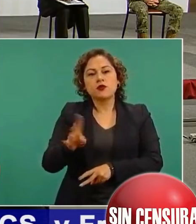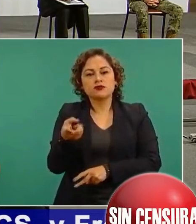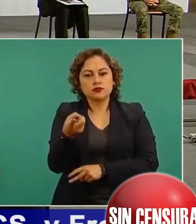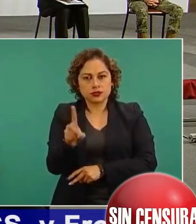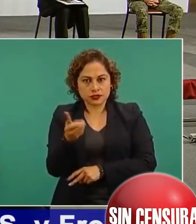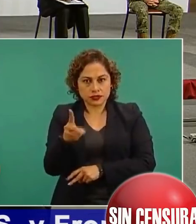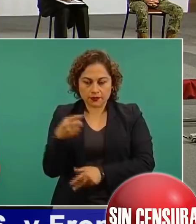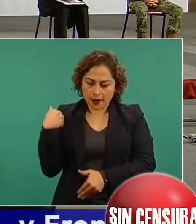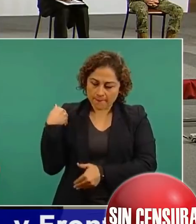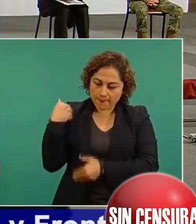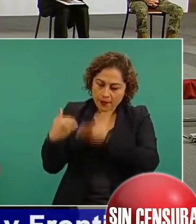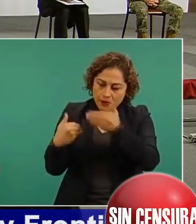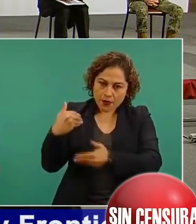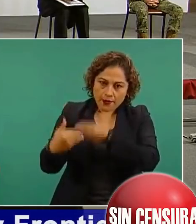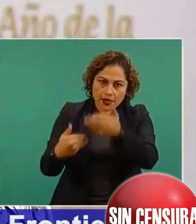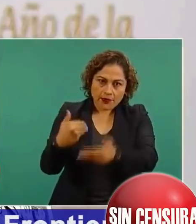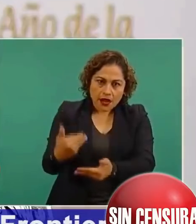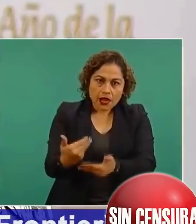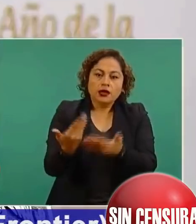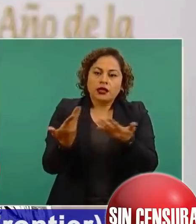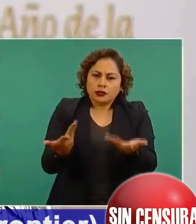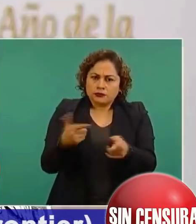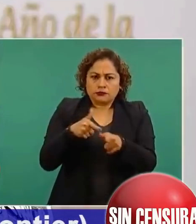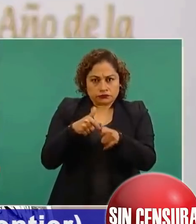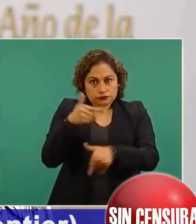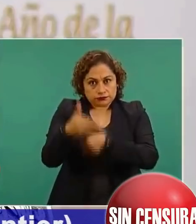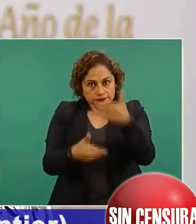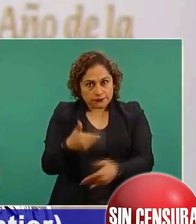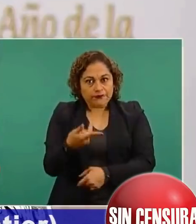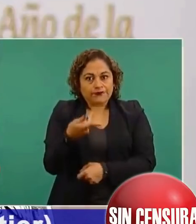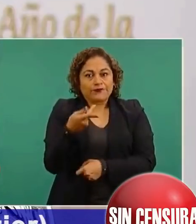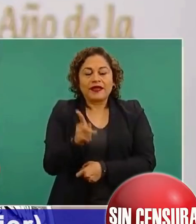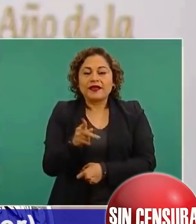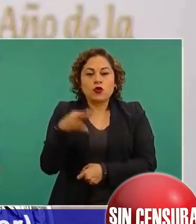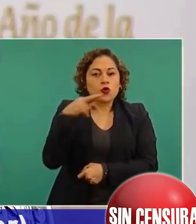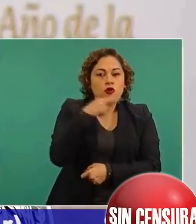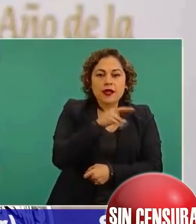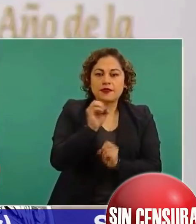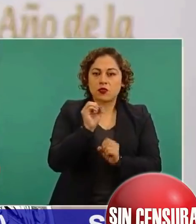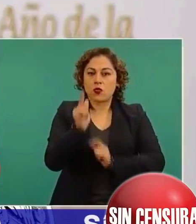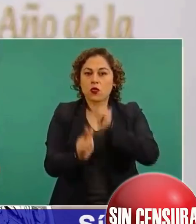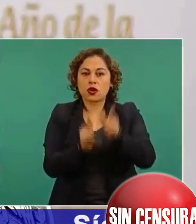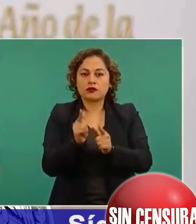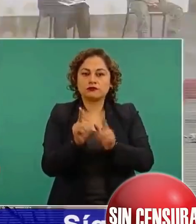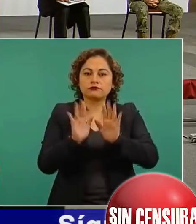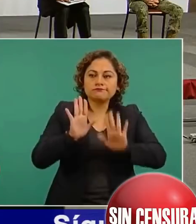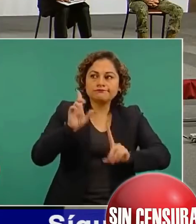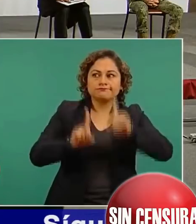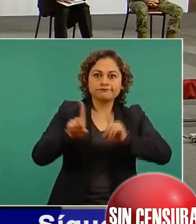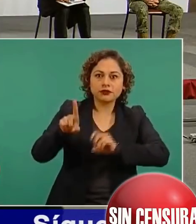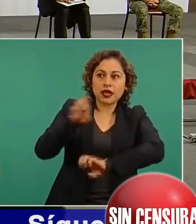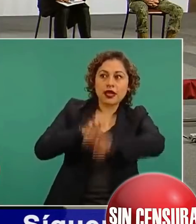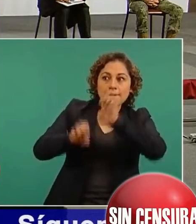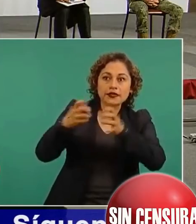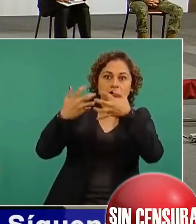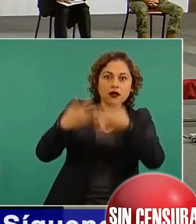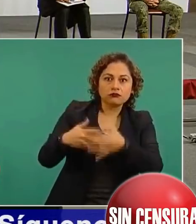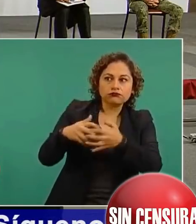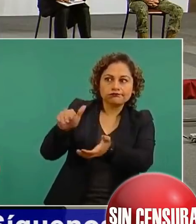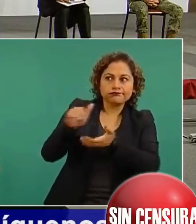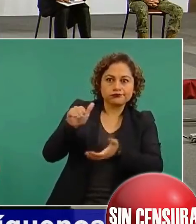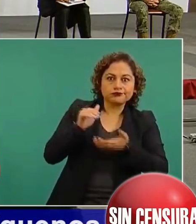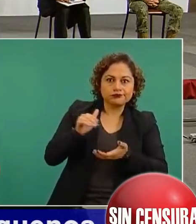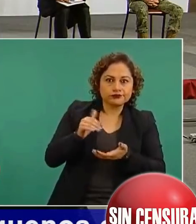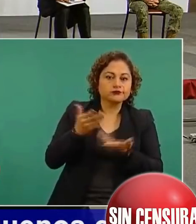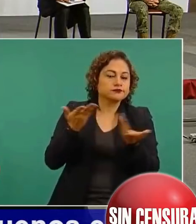avanzar rápidamente, pero dependemos de que se fabrique la misma vacuna y entonces poderla utilizar. Vamos a presentar, si son tan